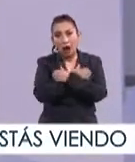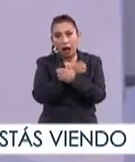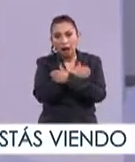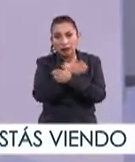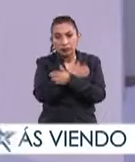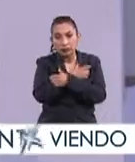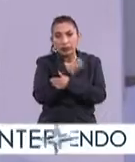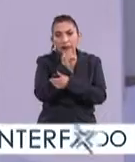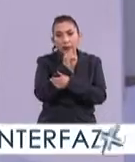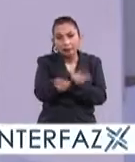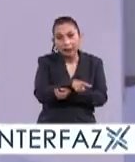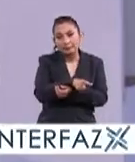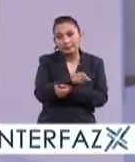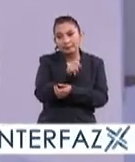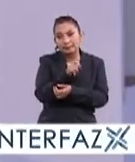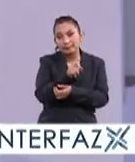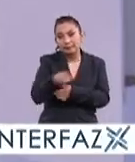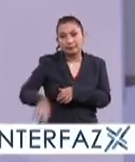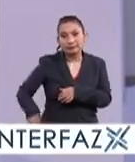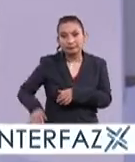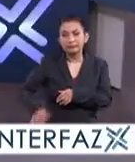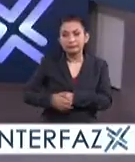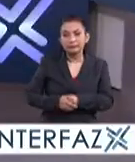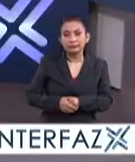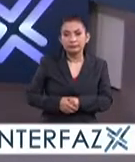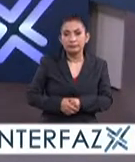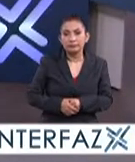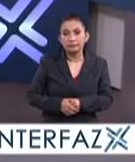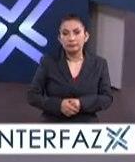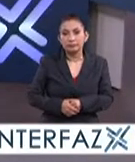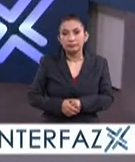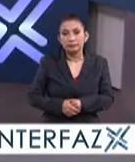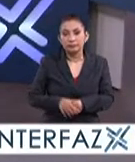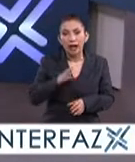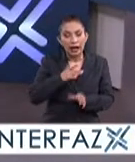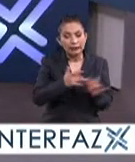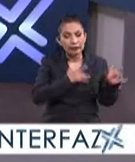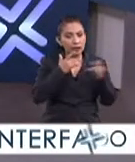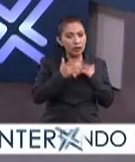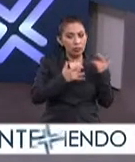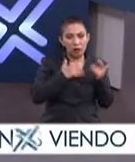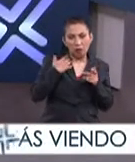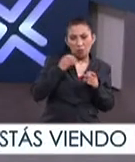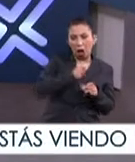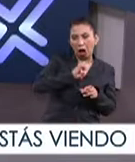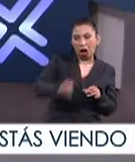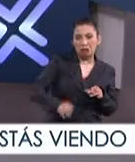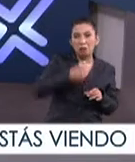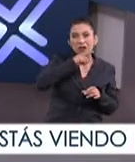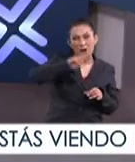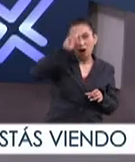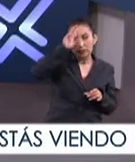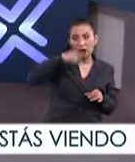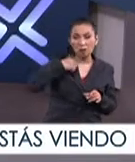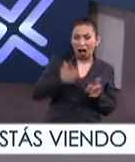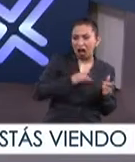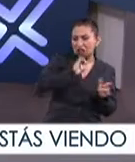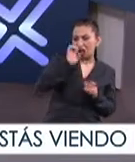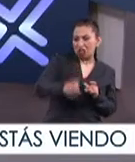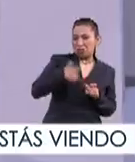educación lleva, como justamente usted ha mencionado, a sentimiento xenófobo, sentimiento